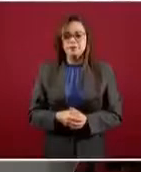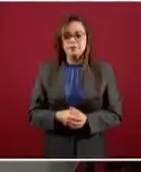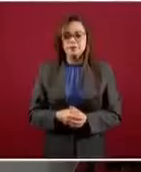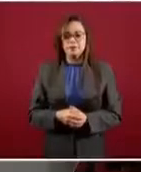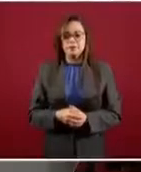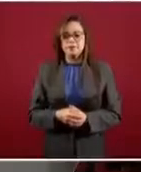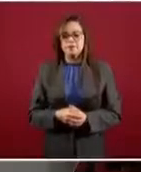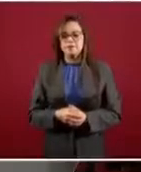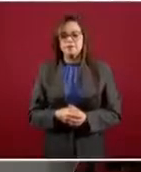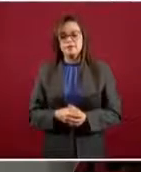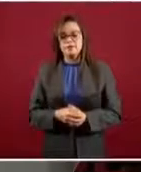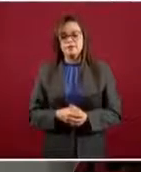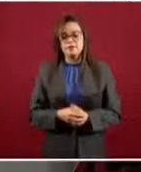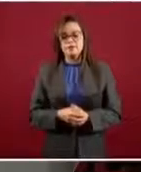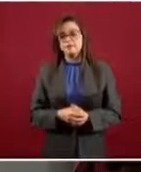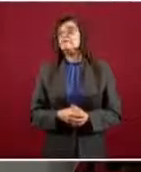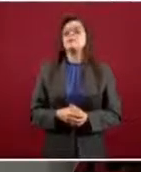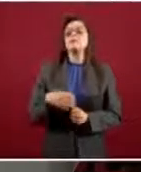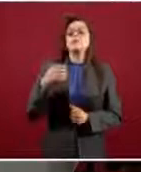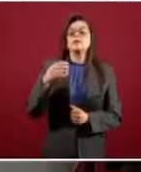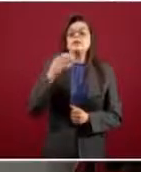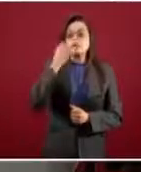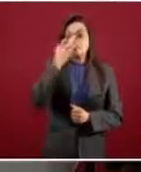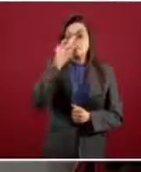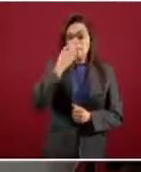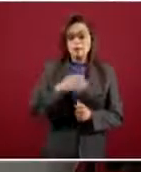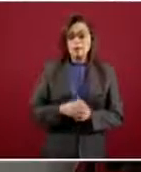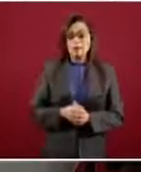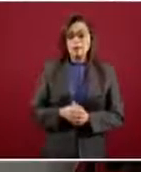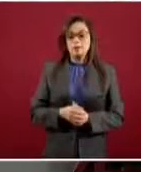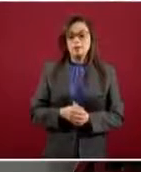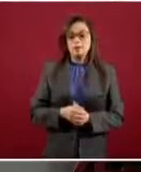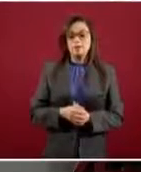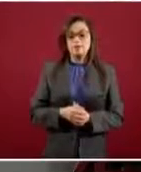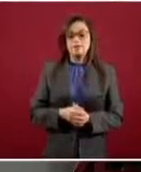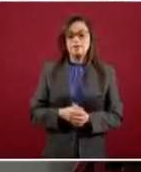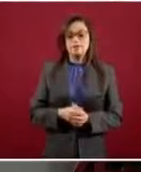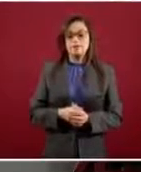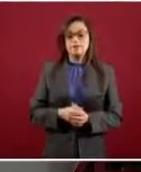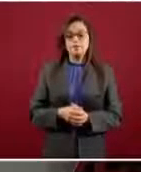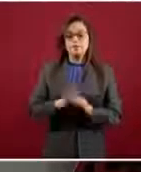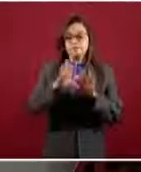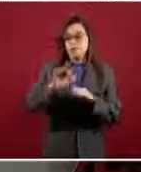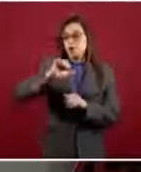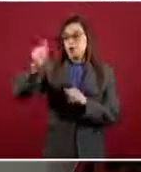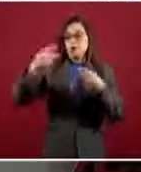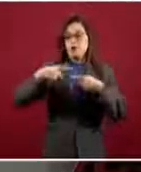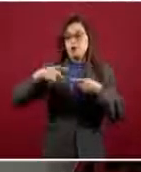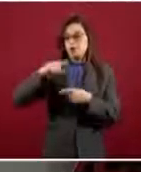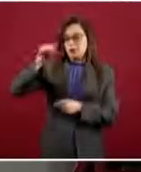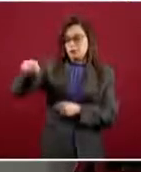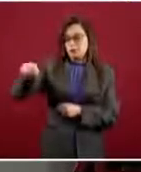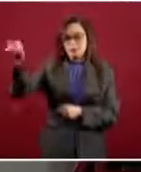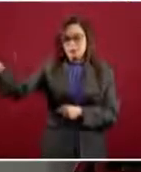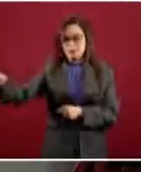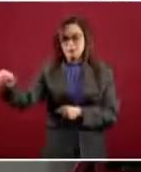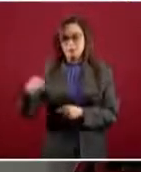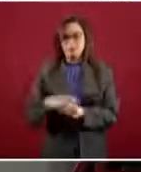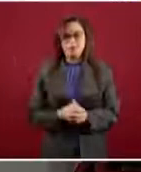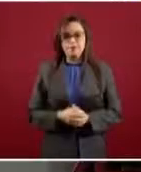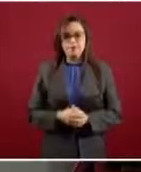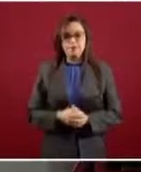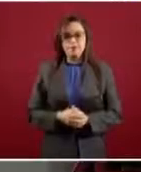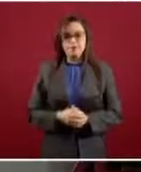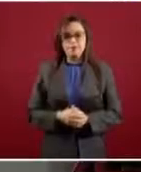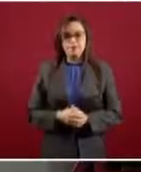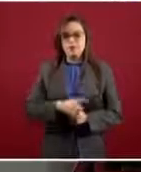tan amable, y para no frenar Muy bien. me da la información y le damos seguimiento. Vamos a tomar a 2 personas de aquí y 2 personas de aquí,